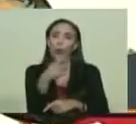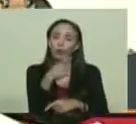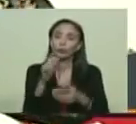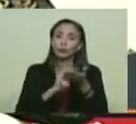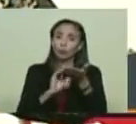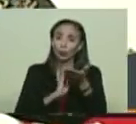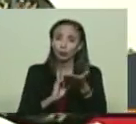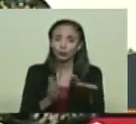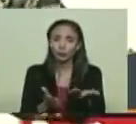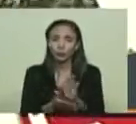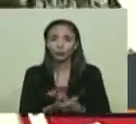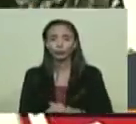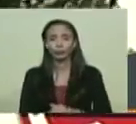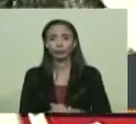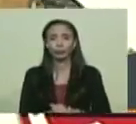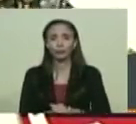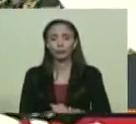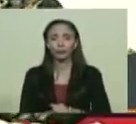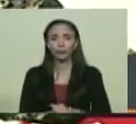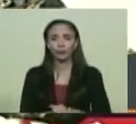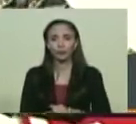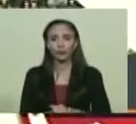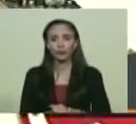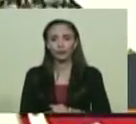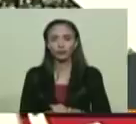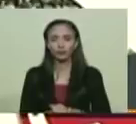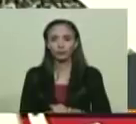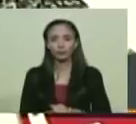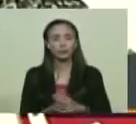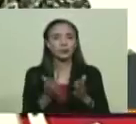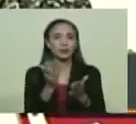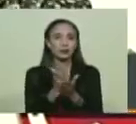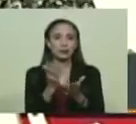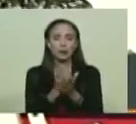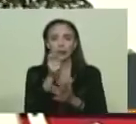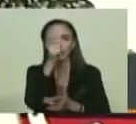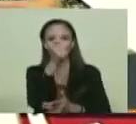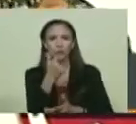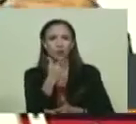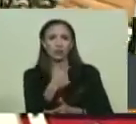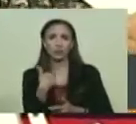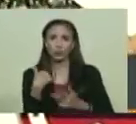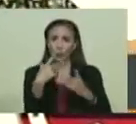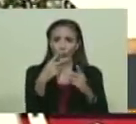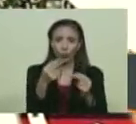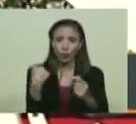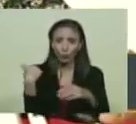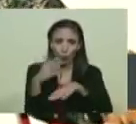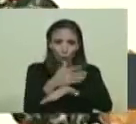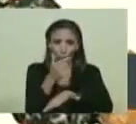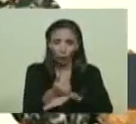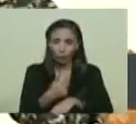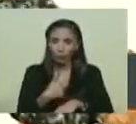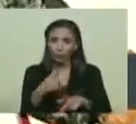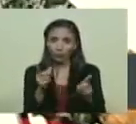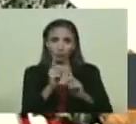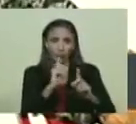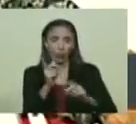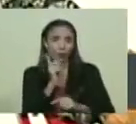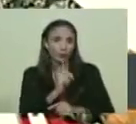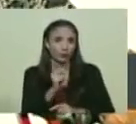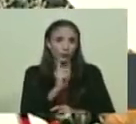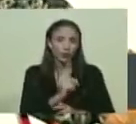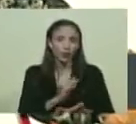Y por lo general, siempre el ser humano niega el delito y el crimen que comete. Es